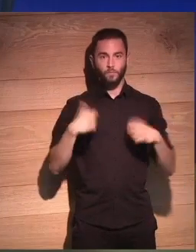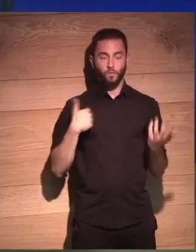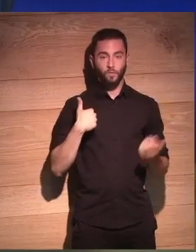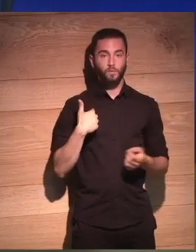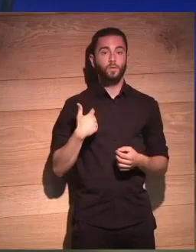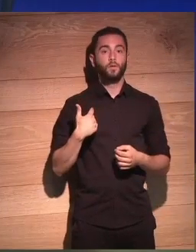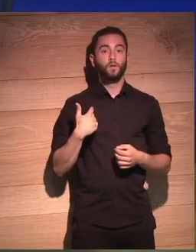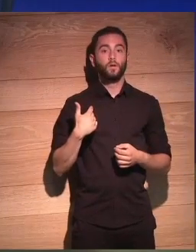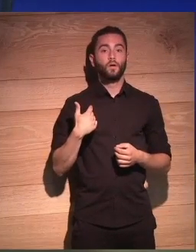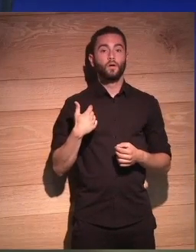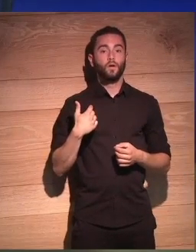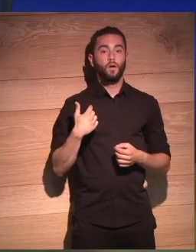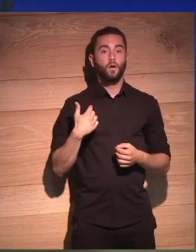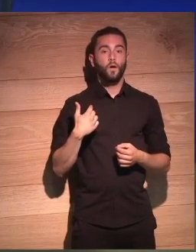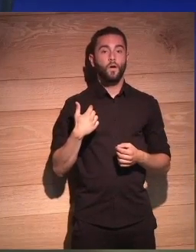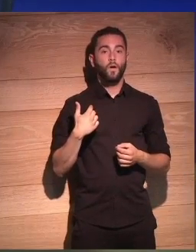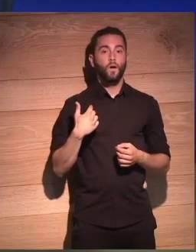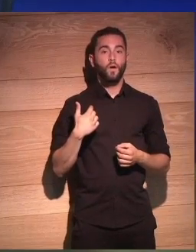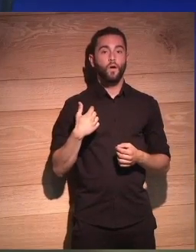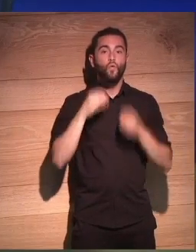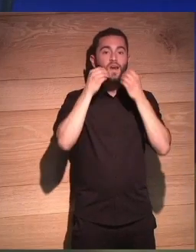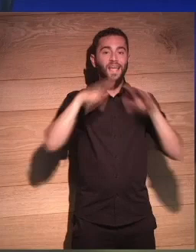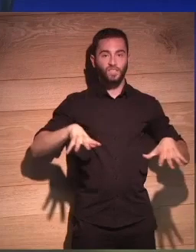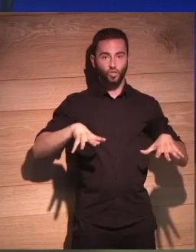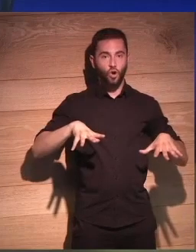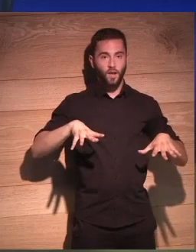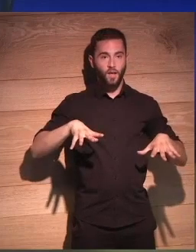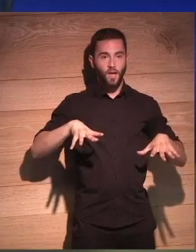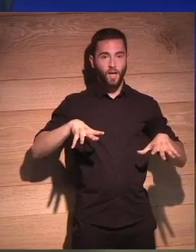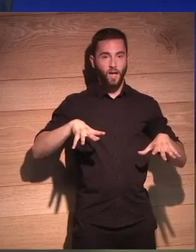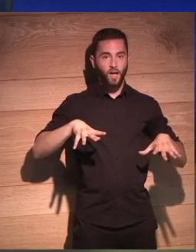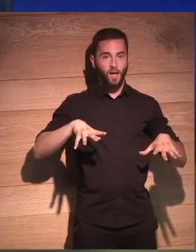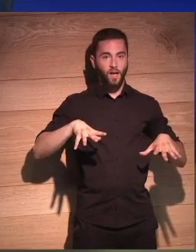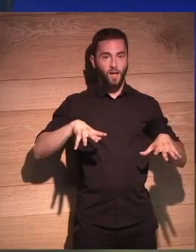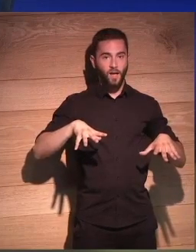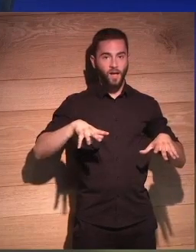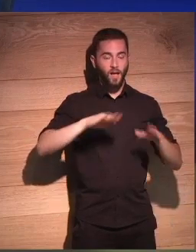que existiera toda una historia aparte, ¿no?